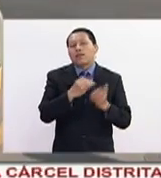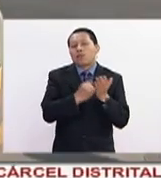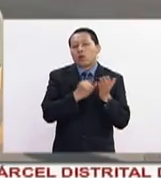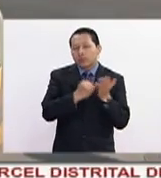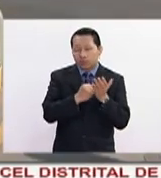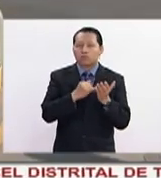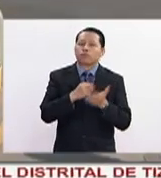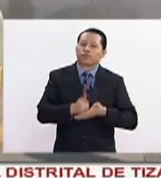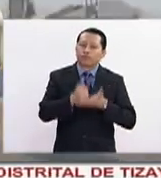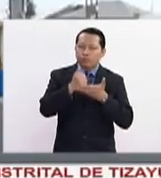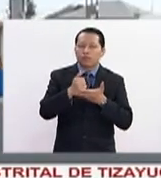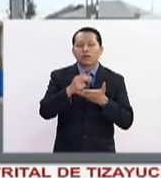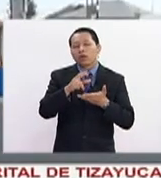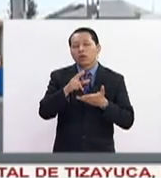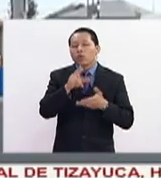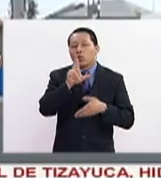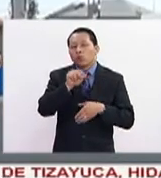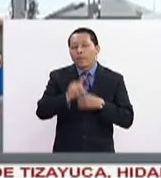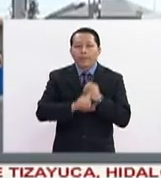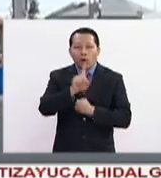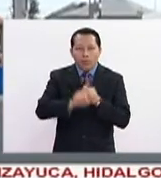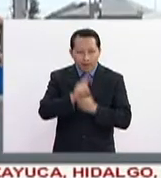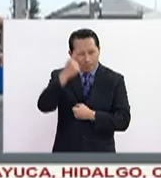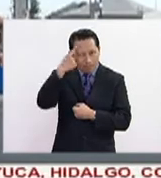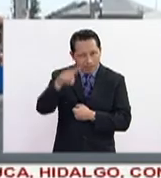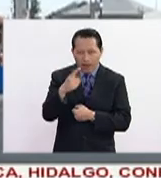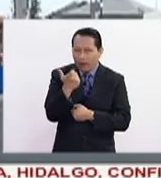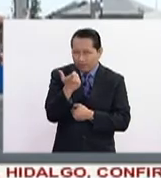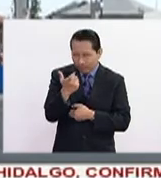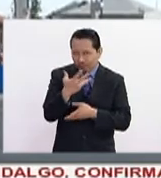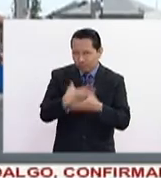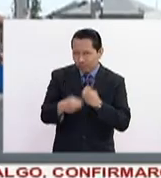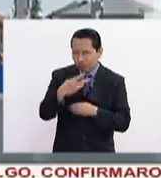finanzas públicas. Esto lo explicó que se trata solamente de un